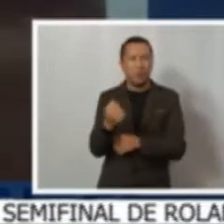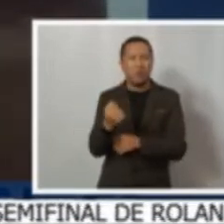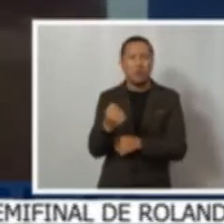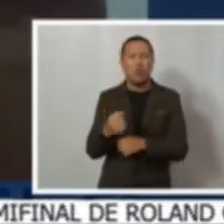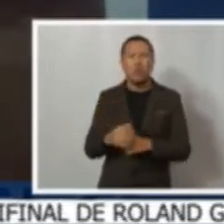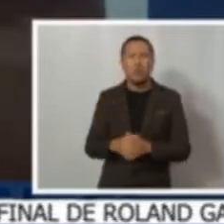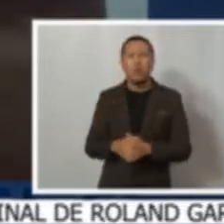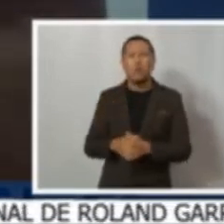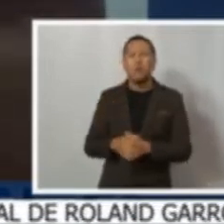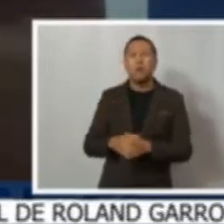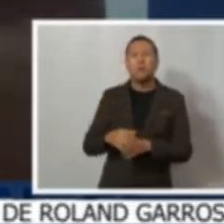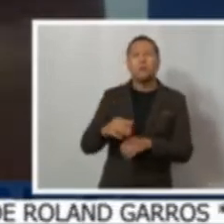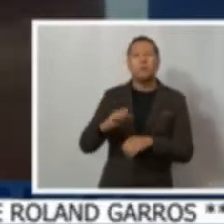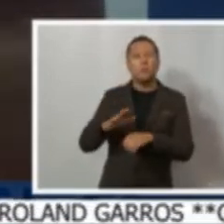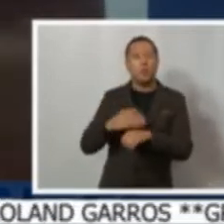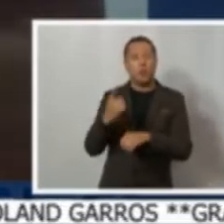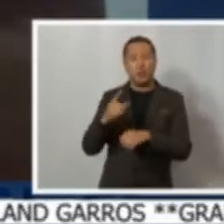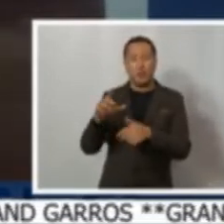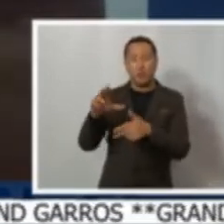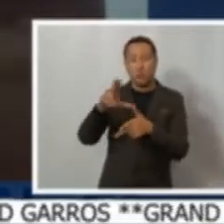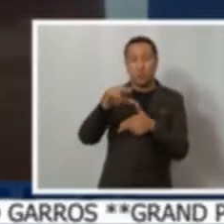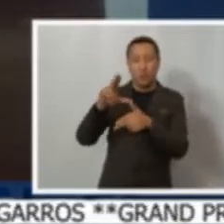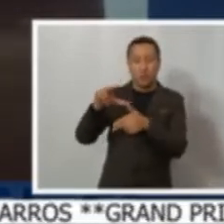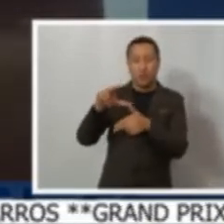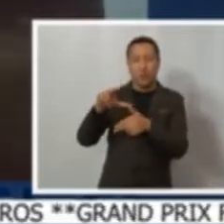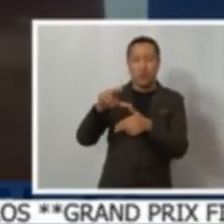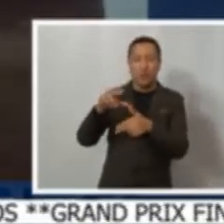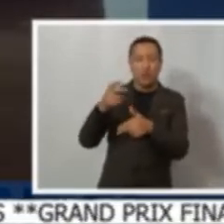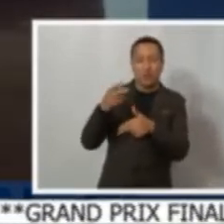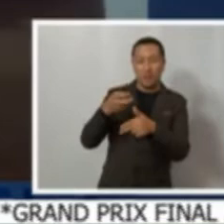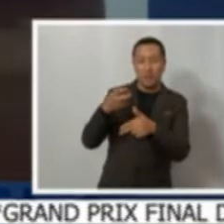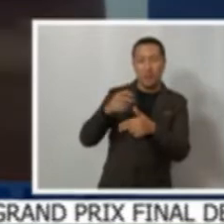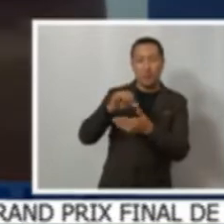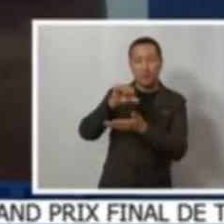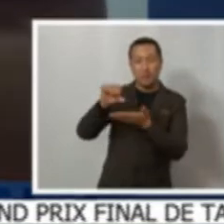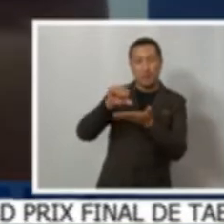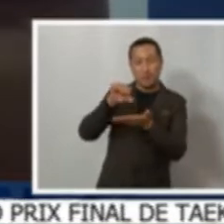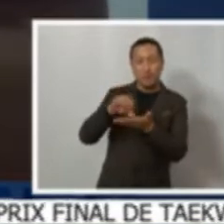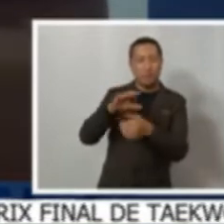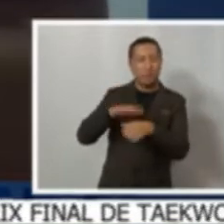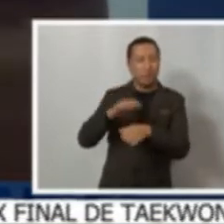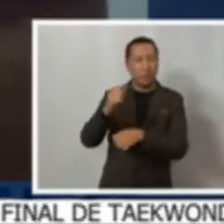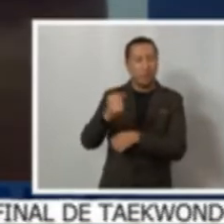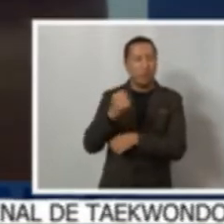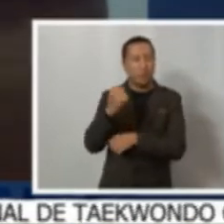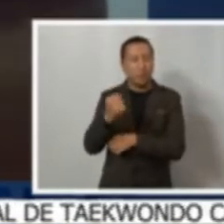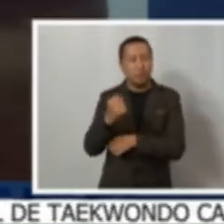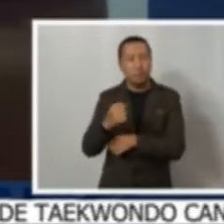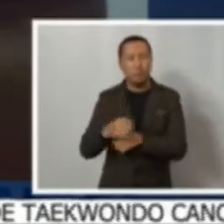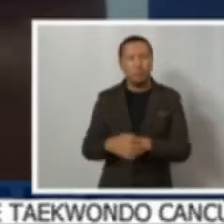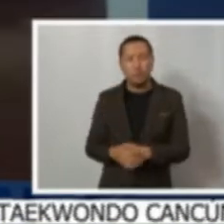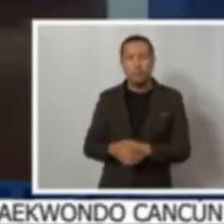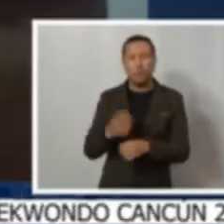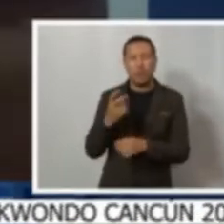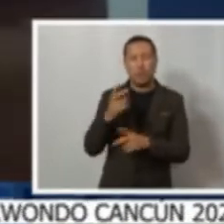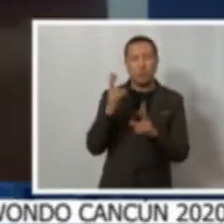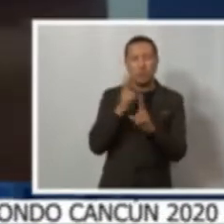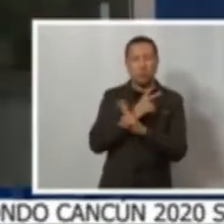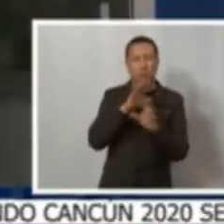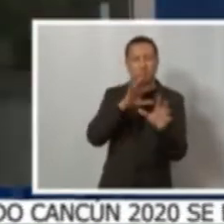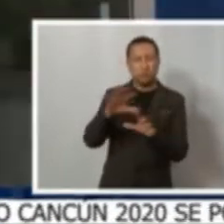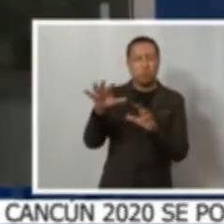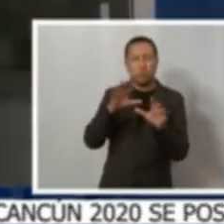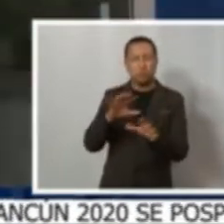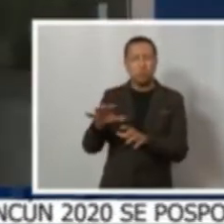media del huracán Delta, que impactaría en la zona norte de Quintana Roo. Cualquier cosa con estos vientos que estamos viendo en